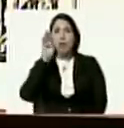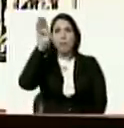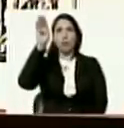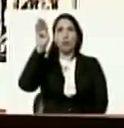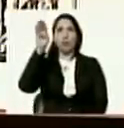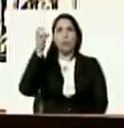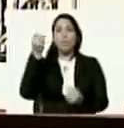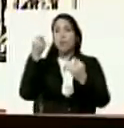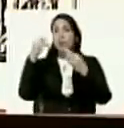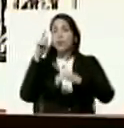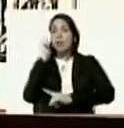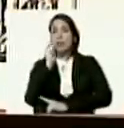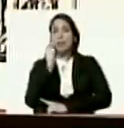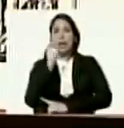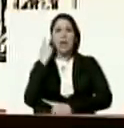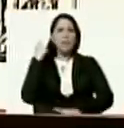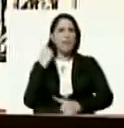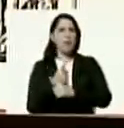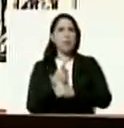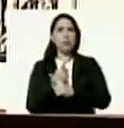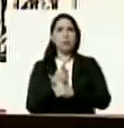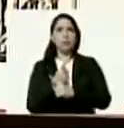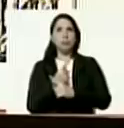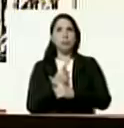Muchas tareas tenemos que